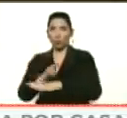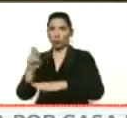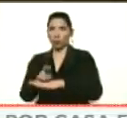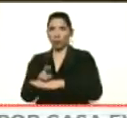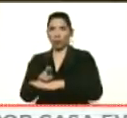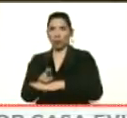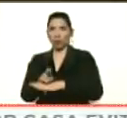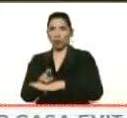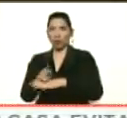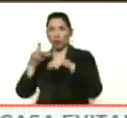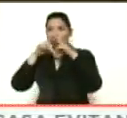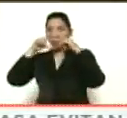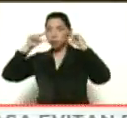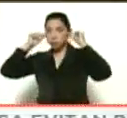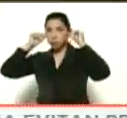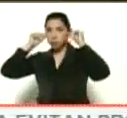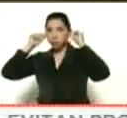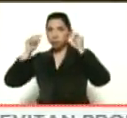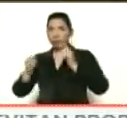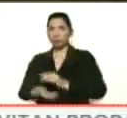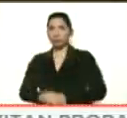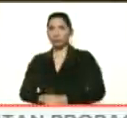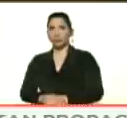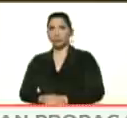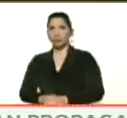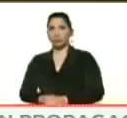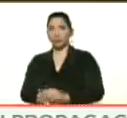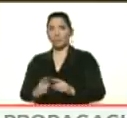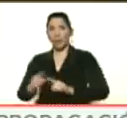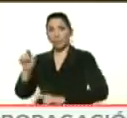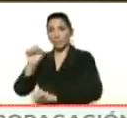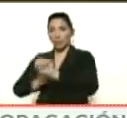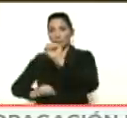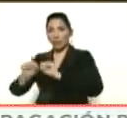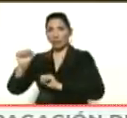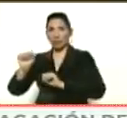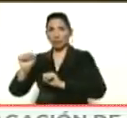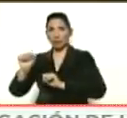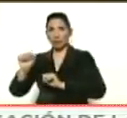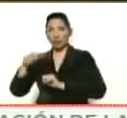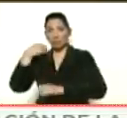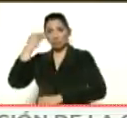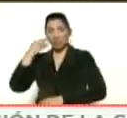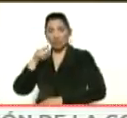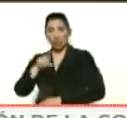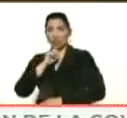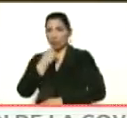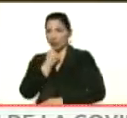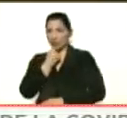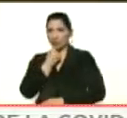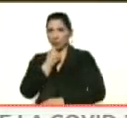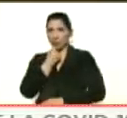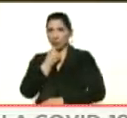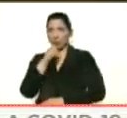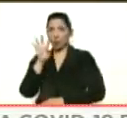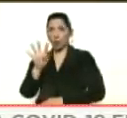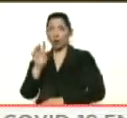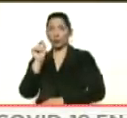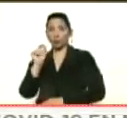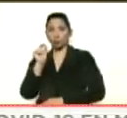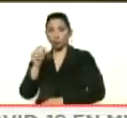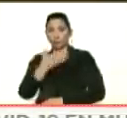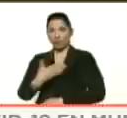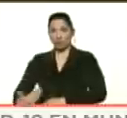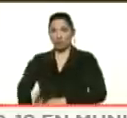la mascarilla, debemos utilizar el tapaboca para prevenir, y creo que esa ha sido una de las claves, los cuatro puntos que el